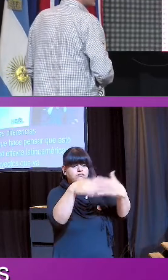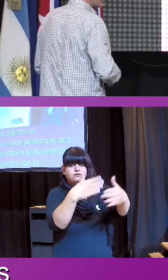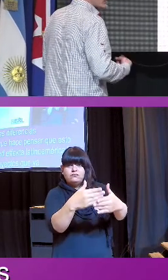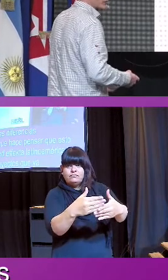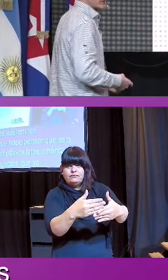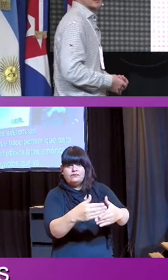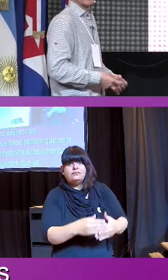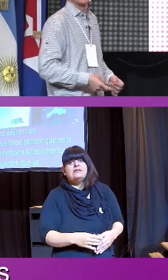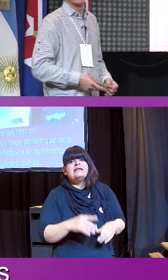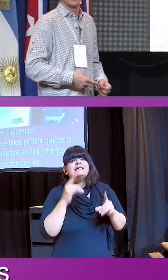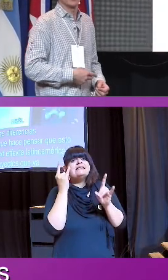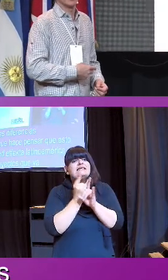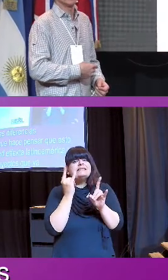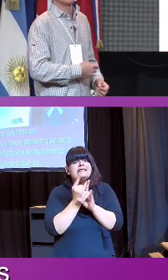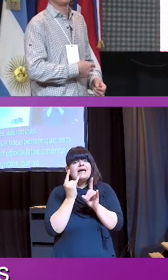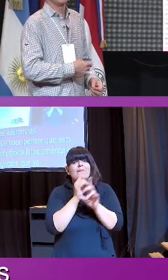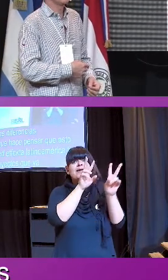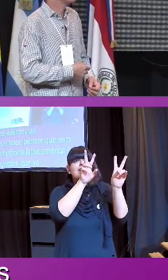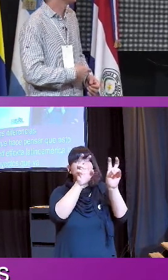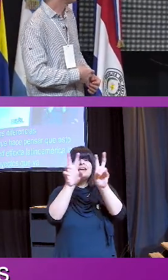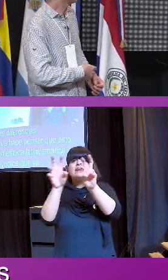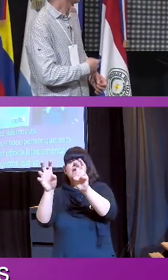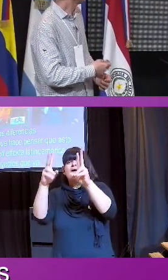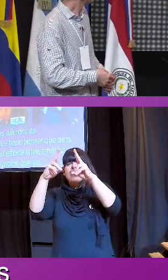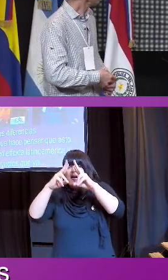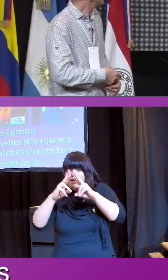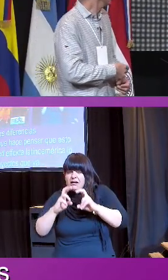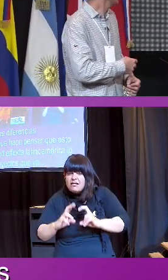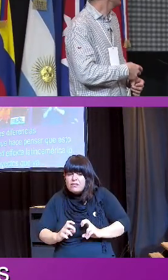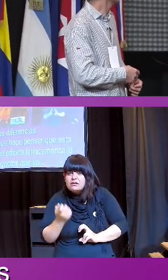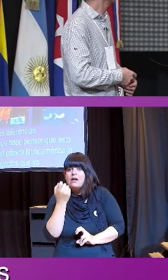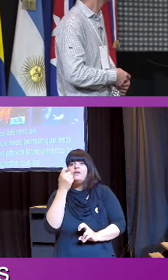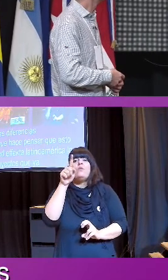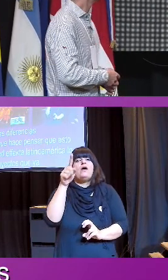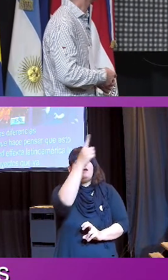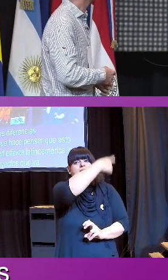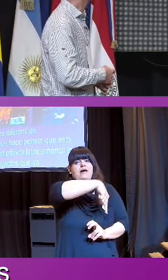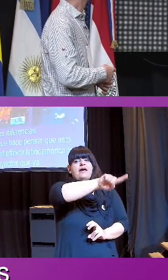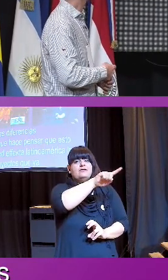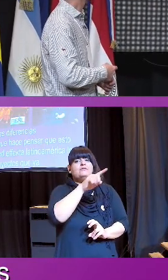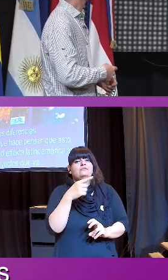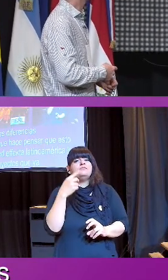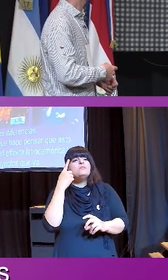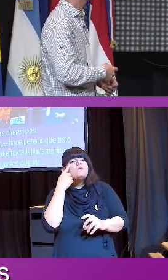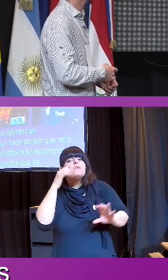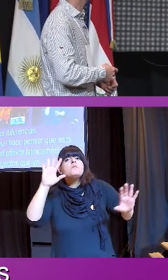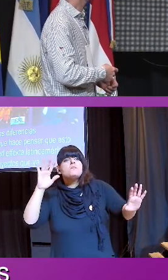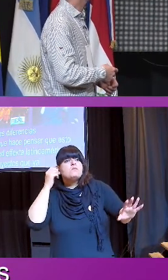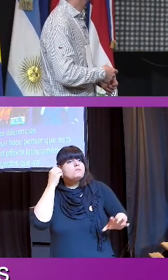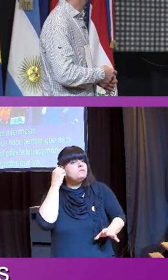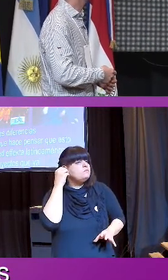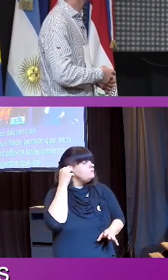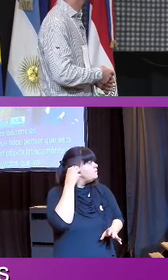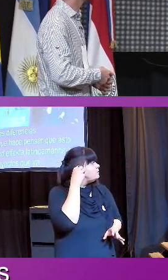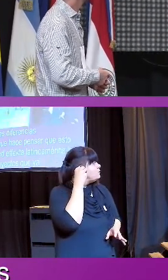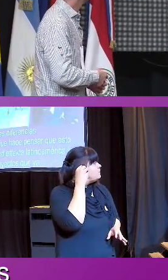relacionados con cosas que se necesitan investigar en nuestros países. Aquí estamos en distintos ámbitos presentando nuestros trabajos de